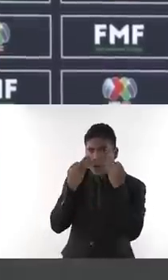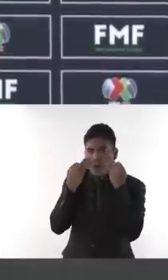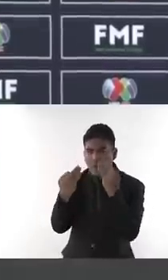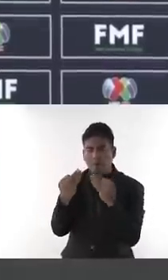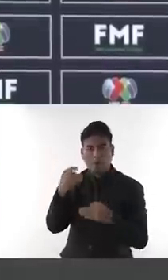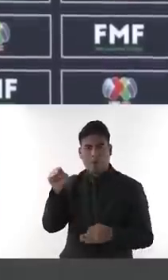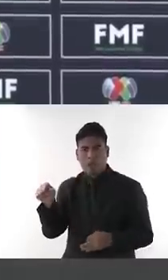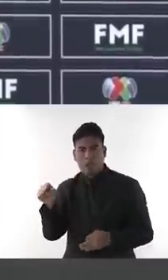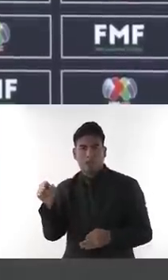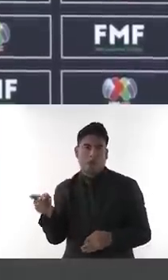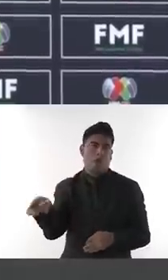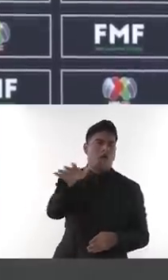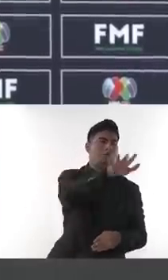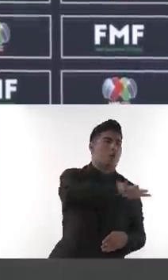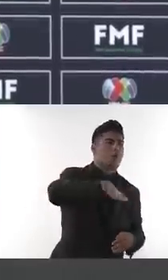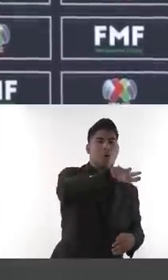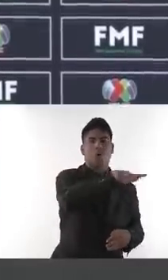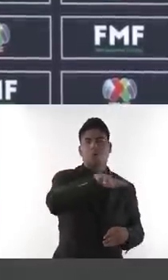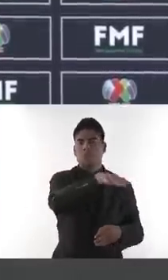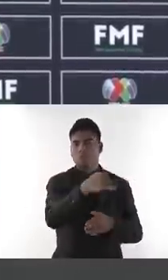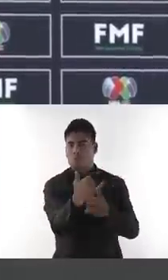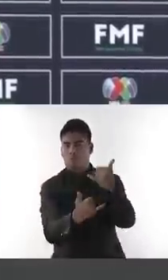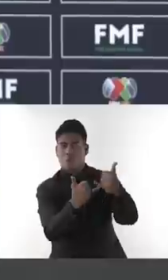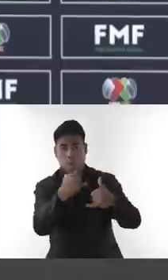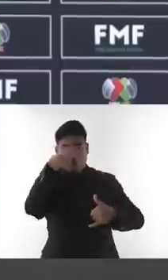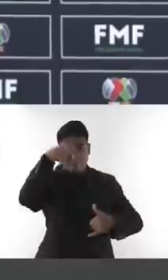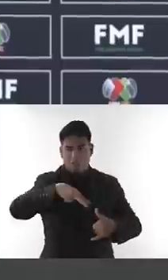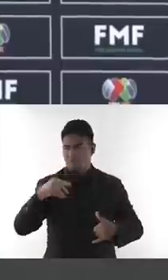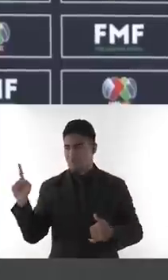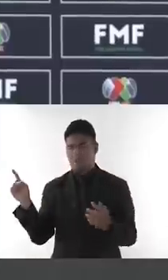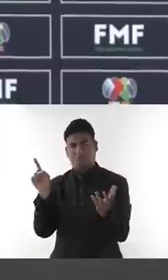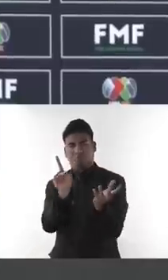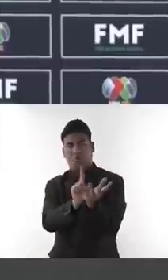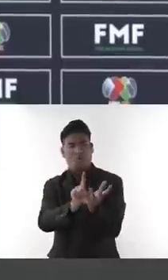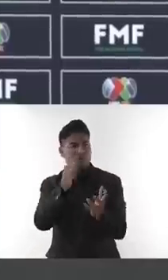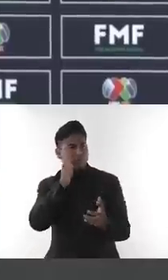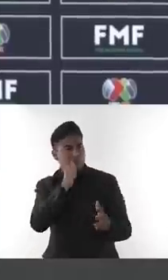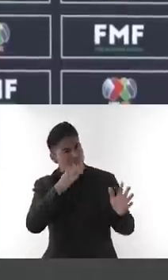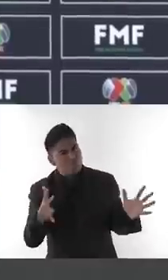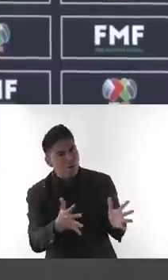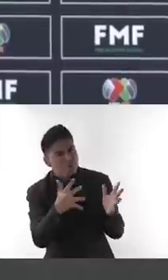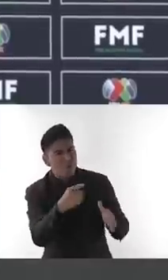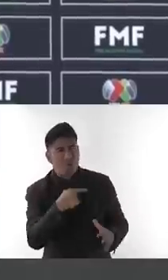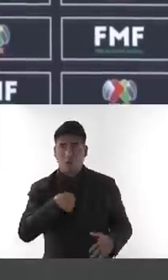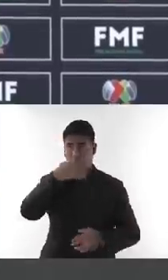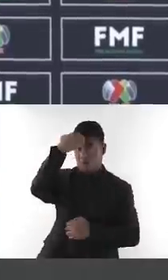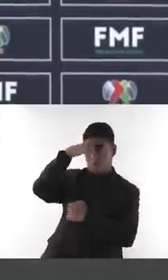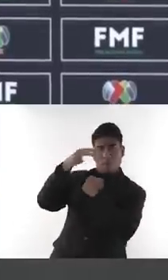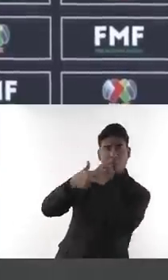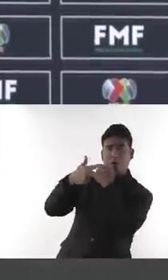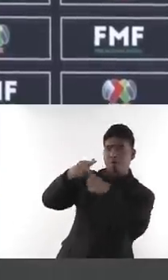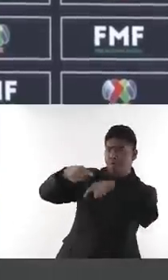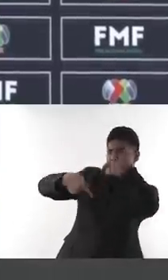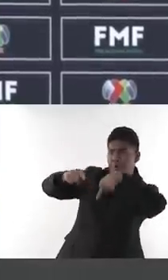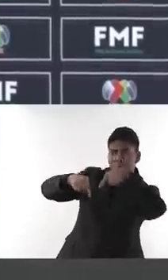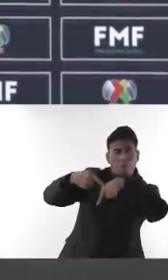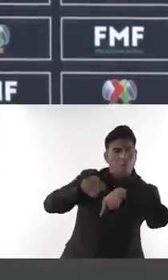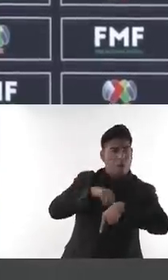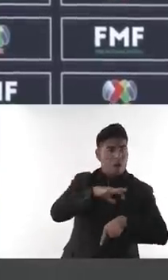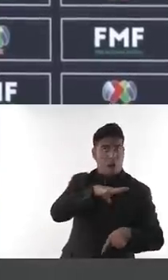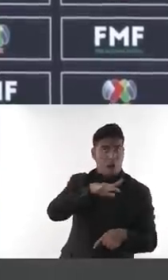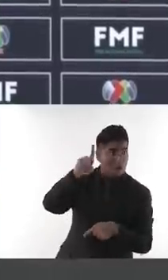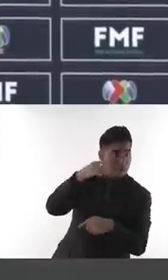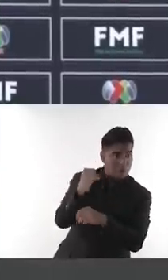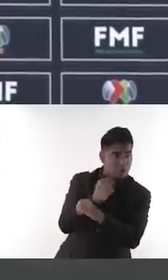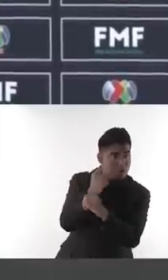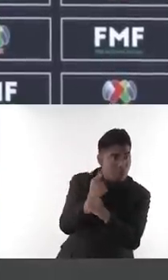tienes una oportunidad de emigrar al fútbol europeo, tómala. No importa que renuncies, como bien lo comentaba Mikel,